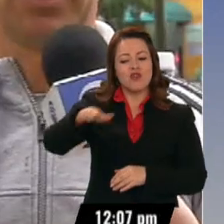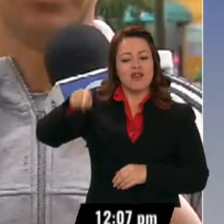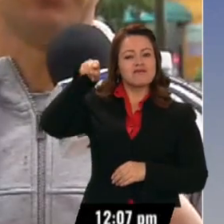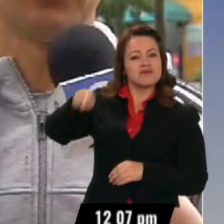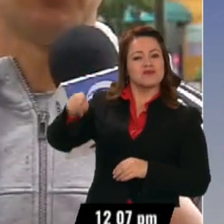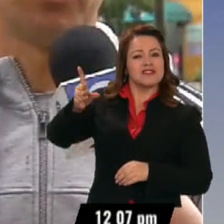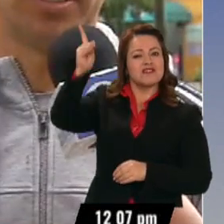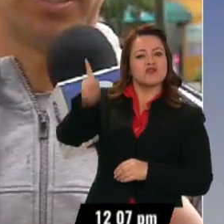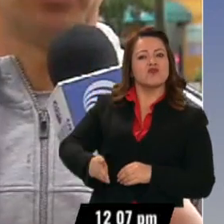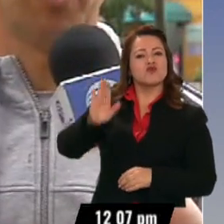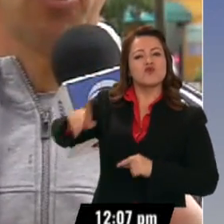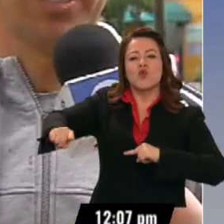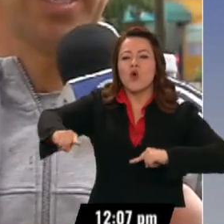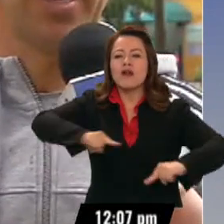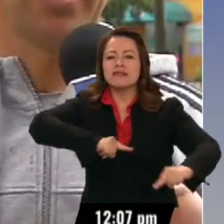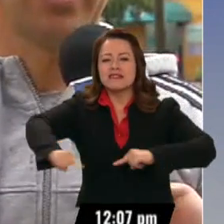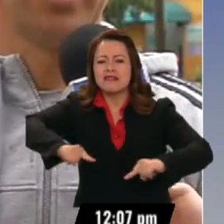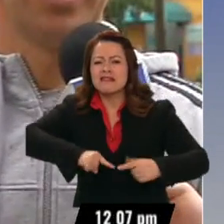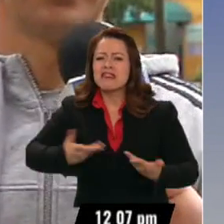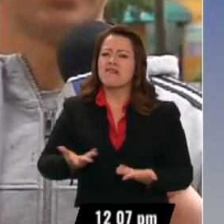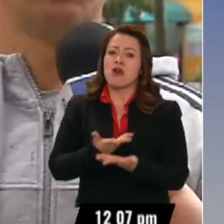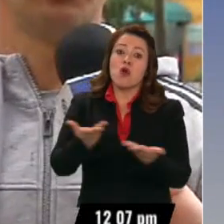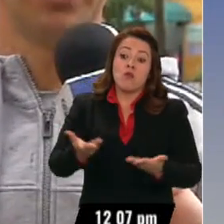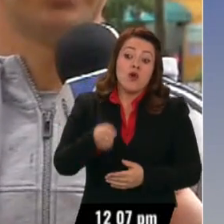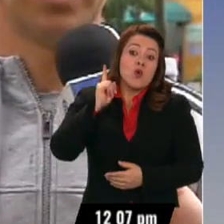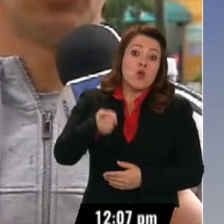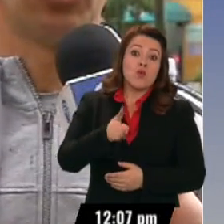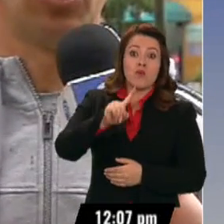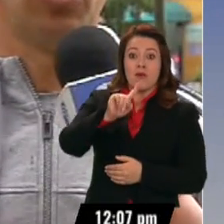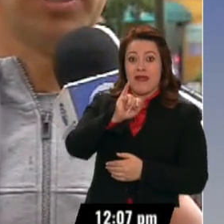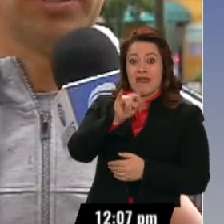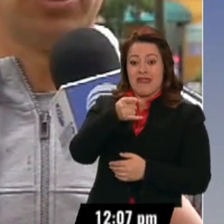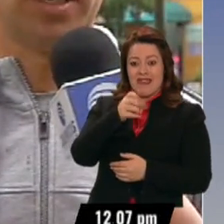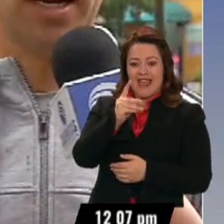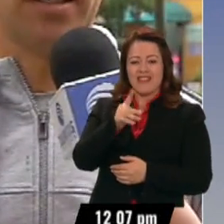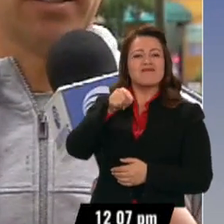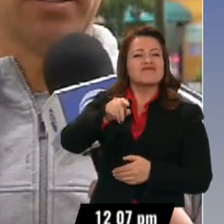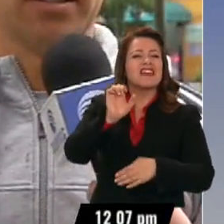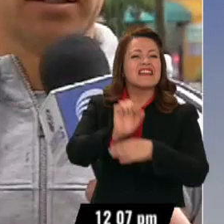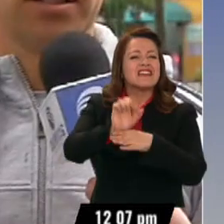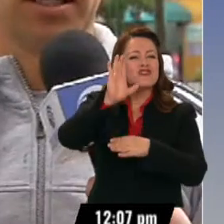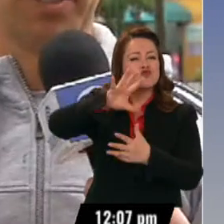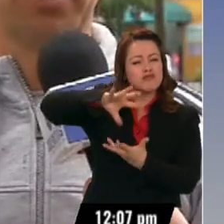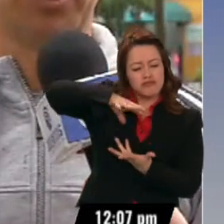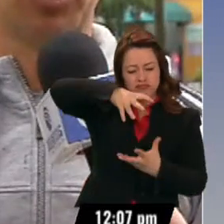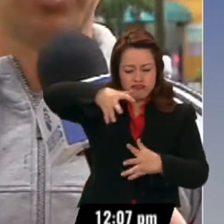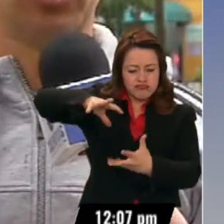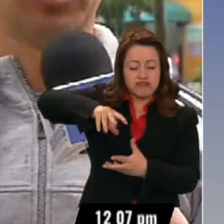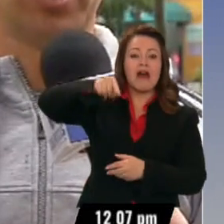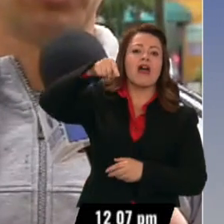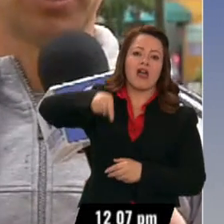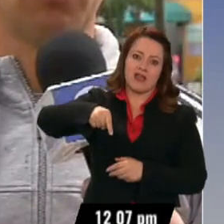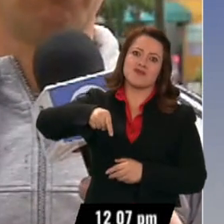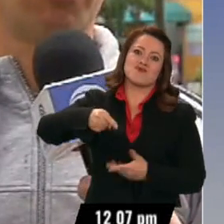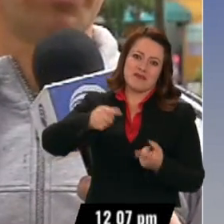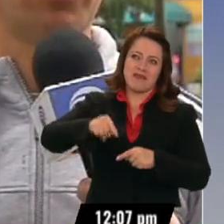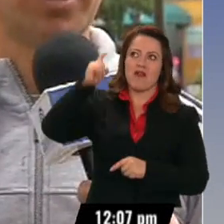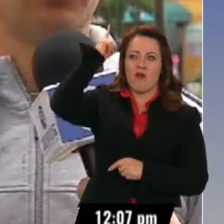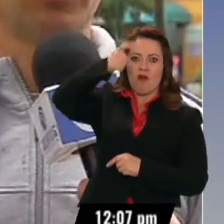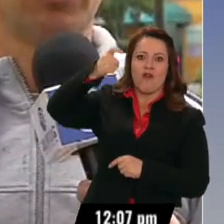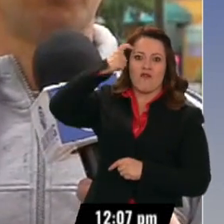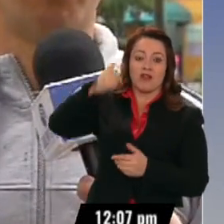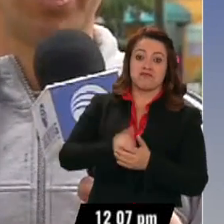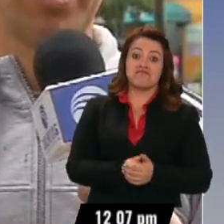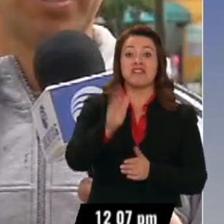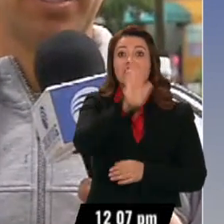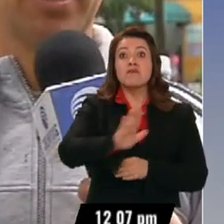decisiones administrativas como la que ha tomado el IGAC están sujetas a control jurisdiccional. Si el departamento de Antioquia no está